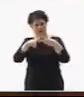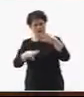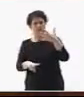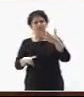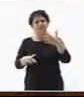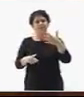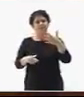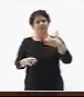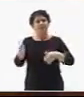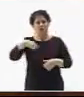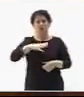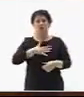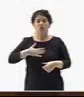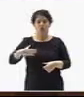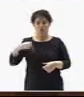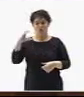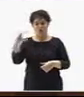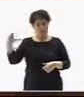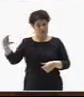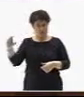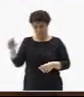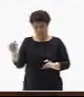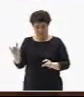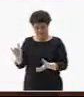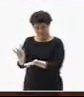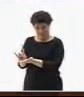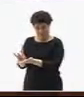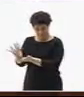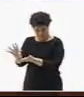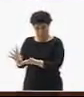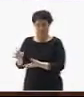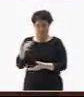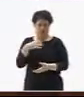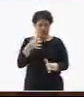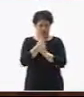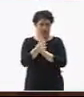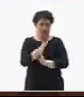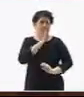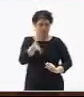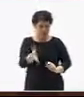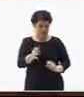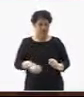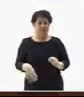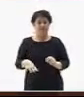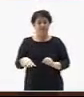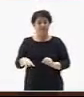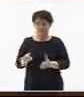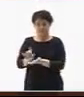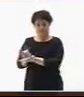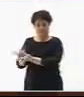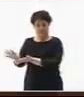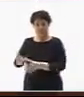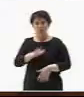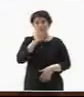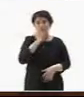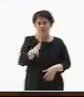desalojar a coalición canaria del gobierno. La queremos desalojar por las personas que